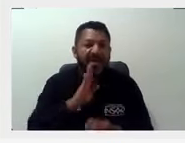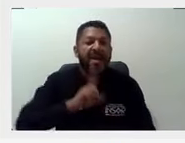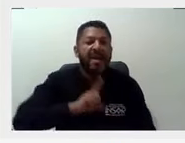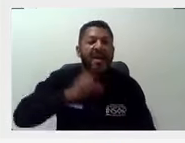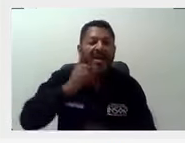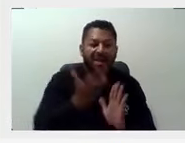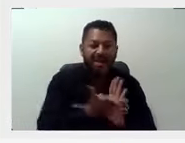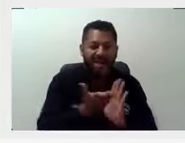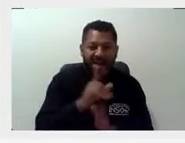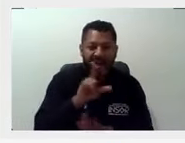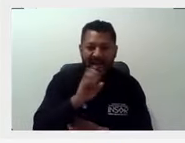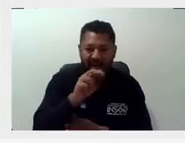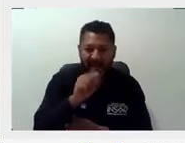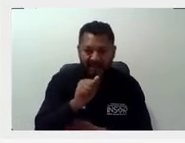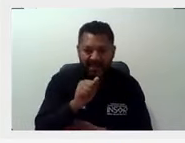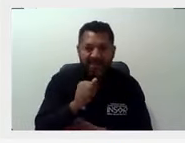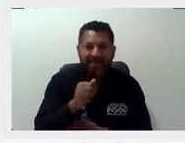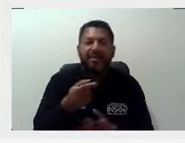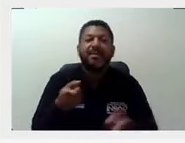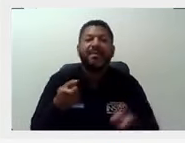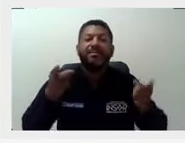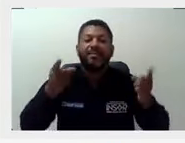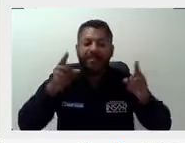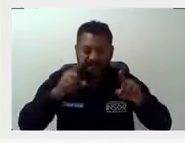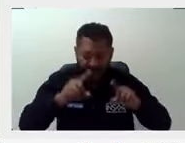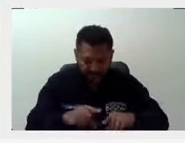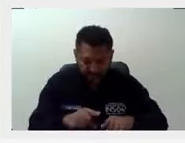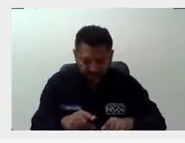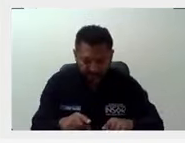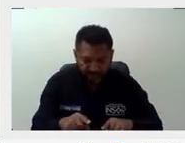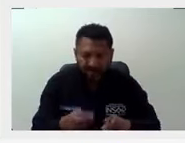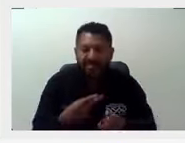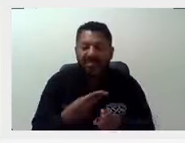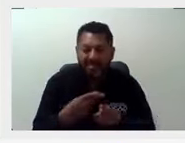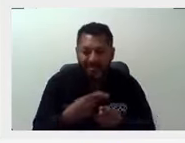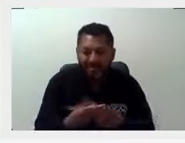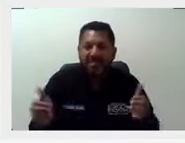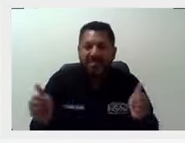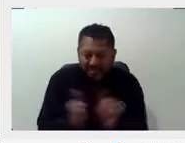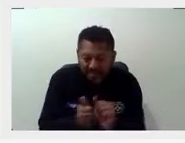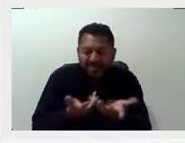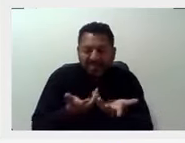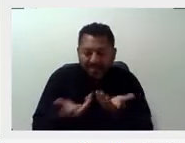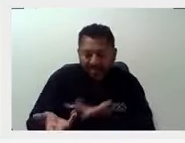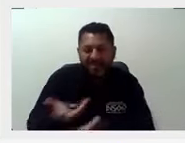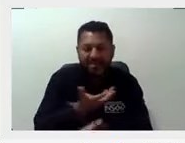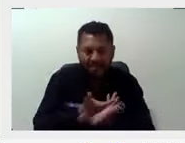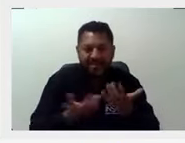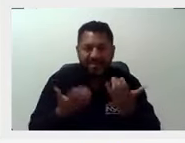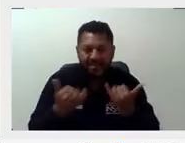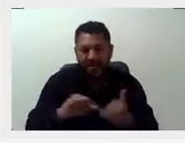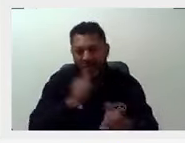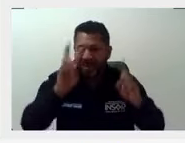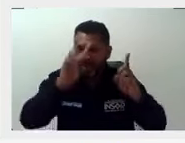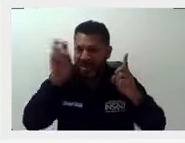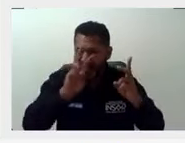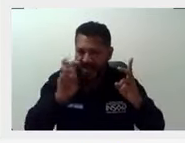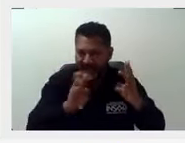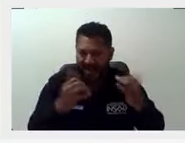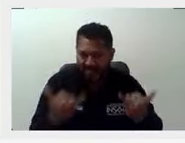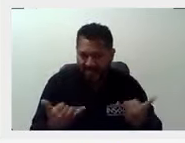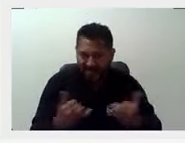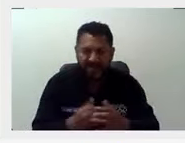María Aristizábal, que también muy pronto estará con ustedes compartiendo otras temáticas de acuerdo a